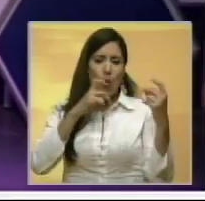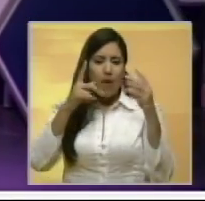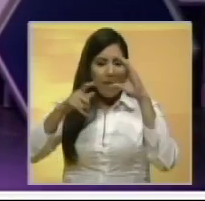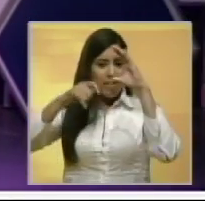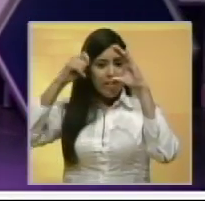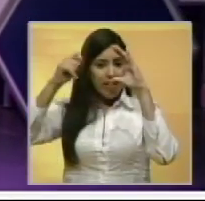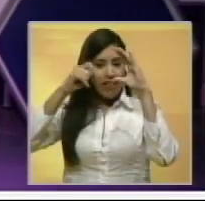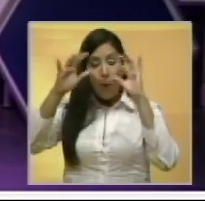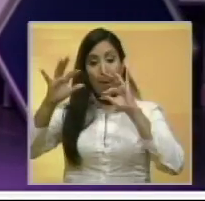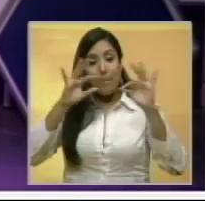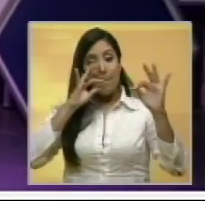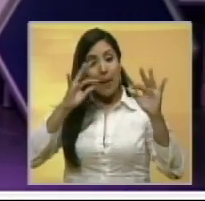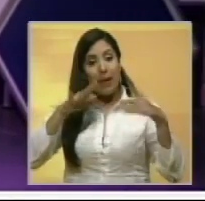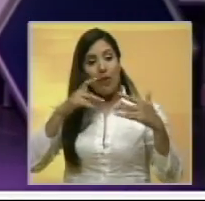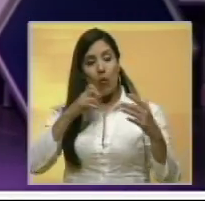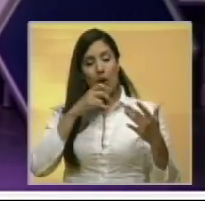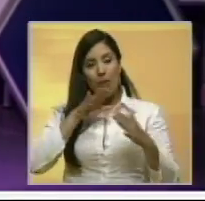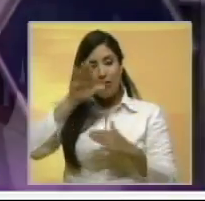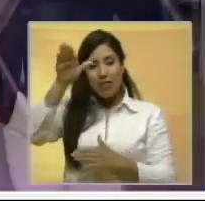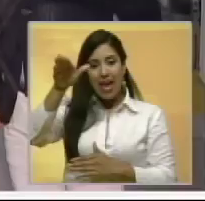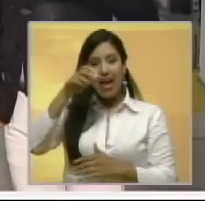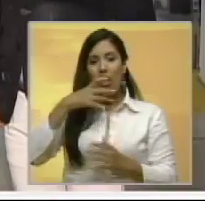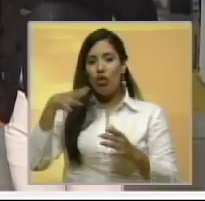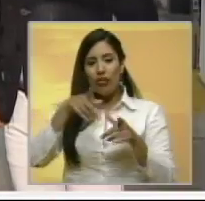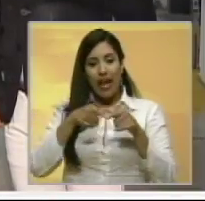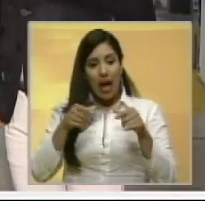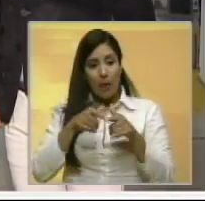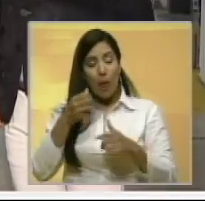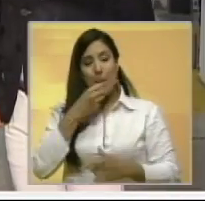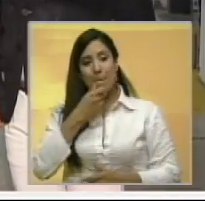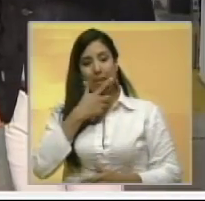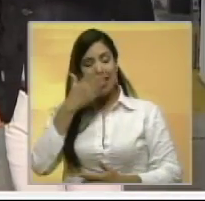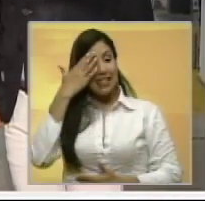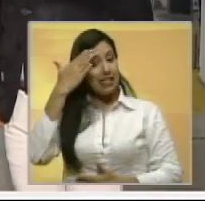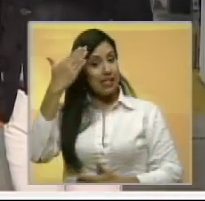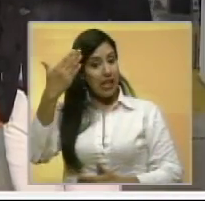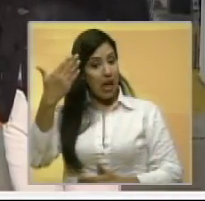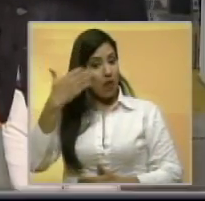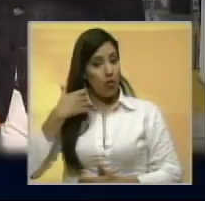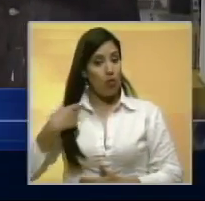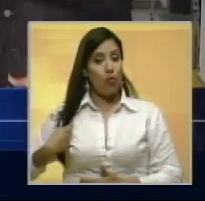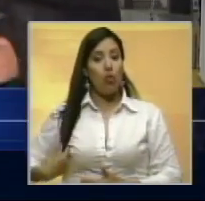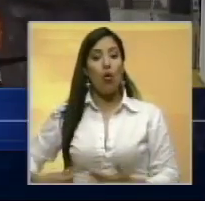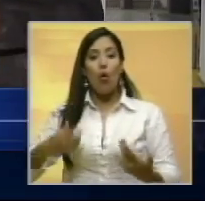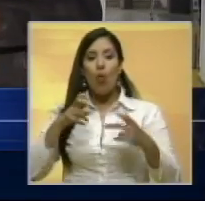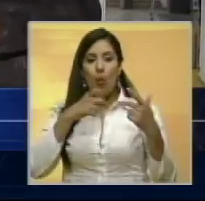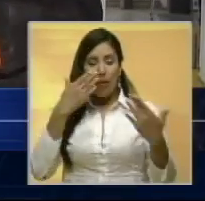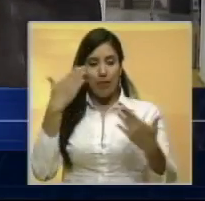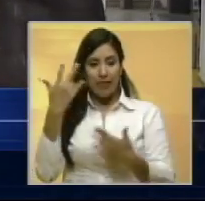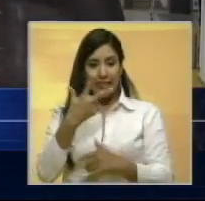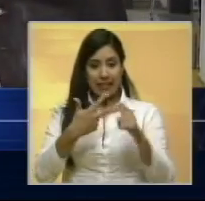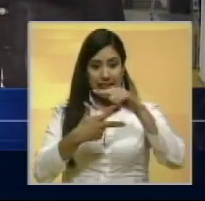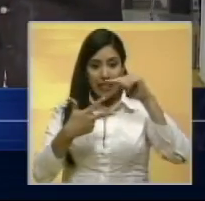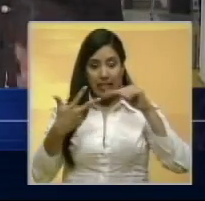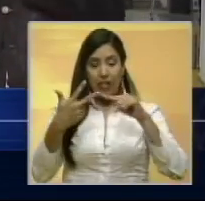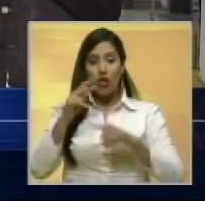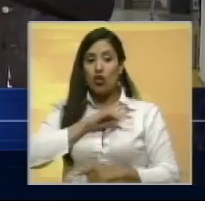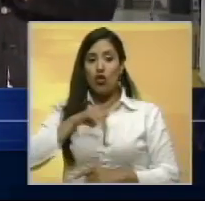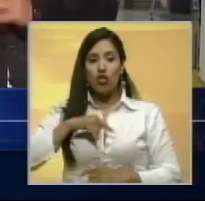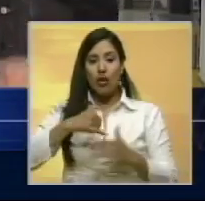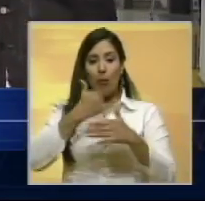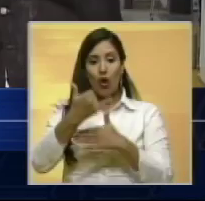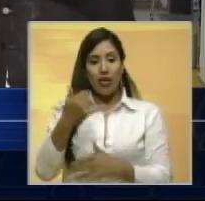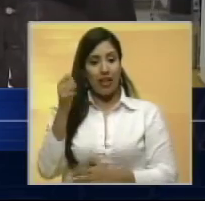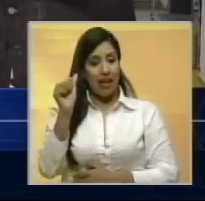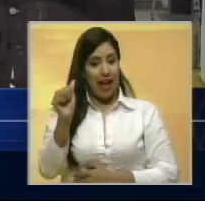video y los preparativos para su gira por Japón. ¿Qué tal, mi gente bella? Te saluda Sócrates Carieto, Ozzy Rincón y Víctor Velosa. Nosotros somos